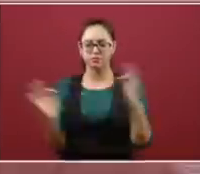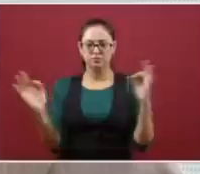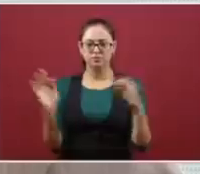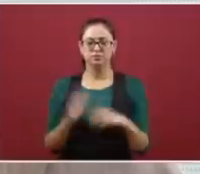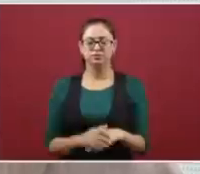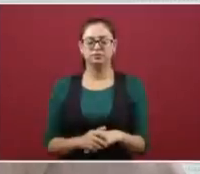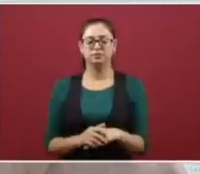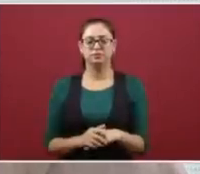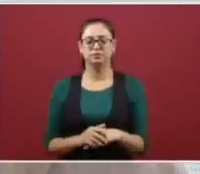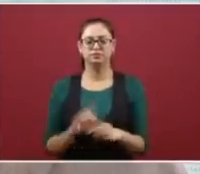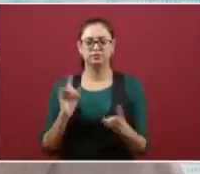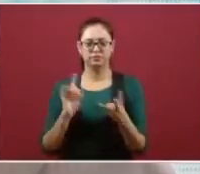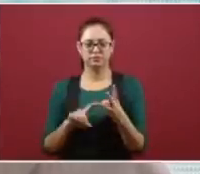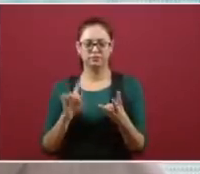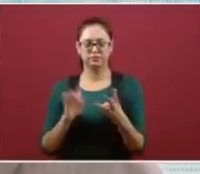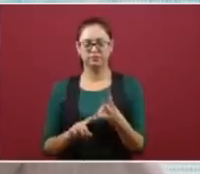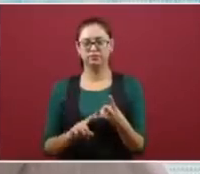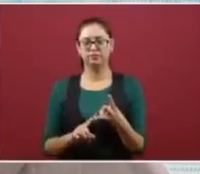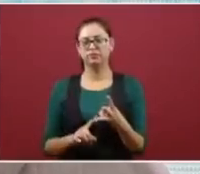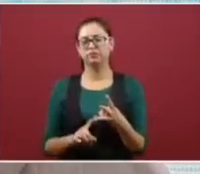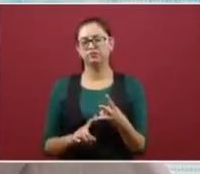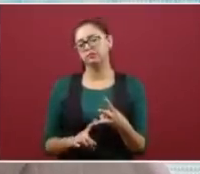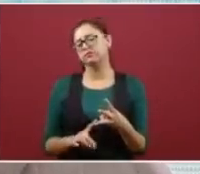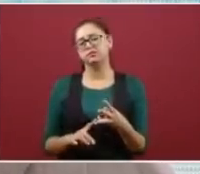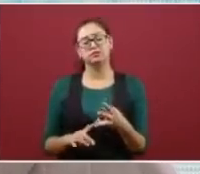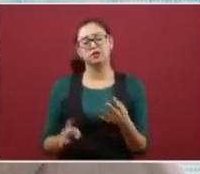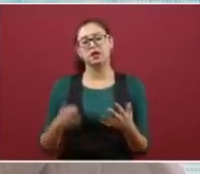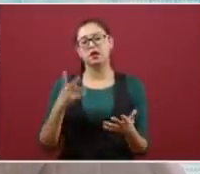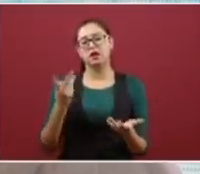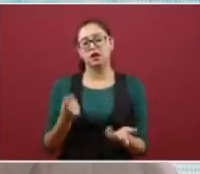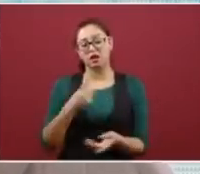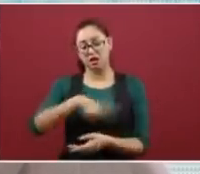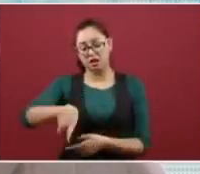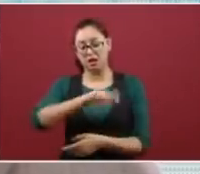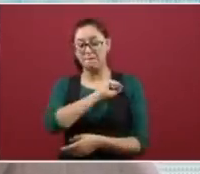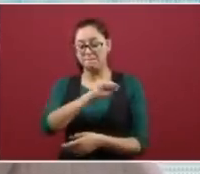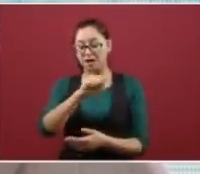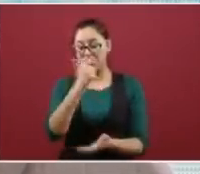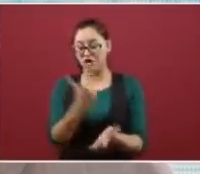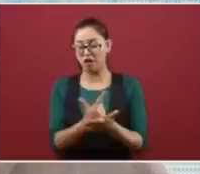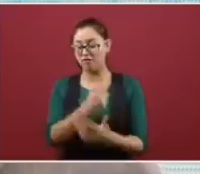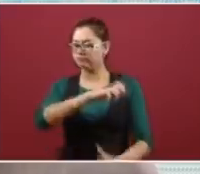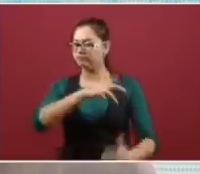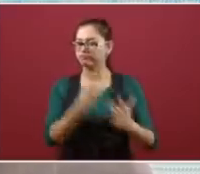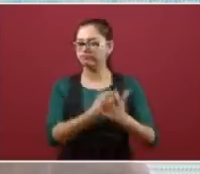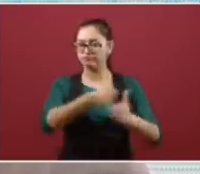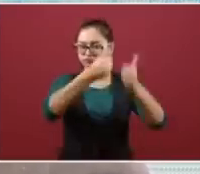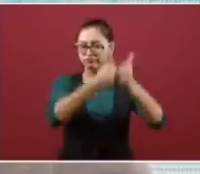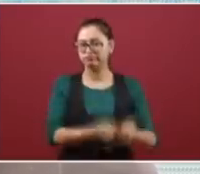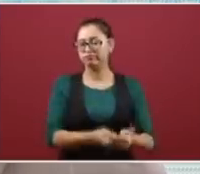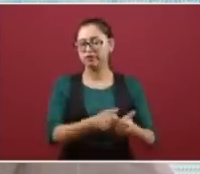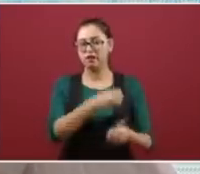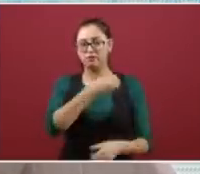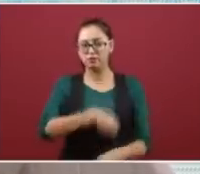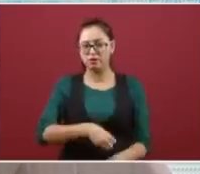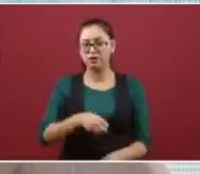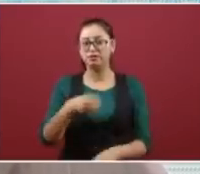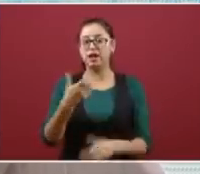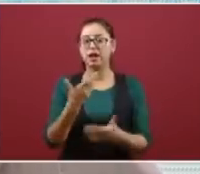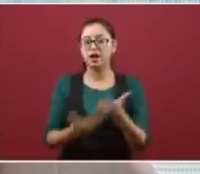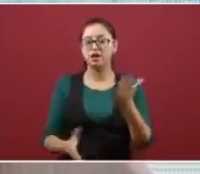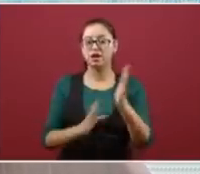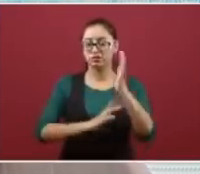finalmente la prisión preventiva oficiosa para delitos graves en esta reforma constitucional